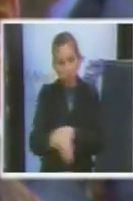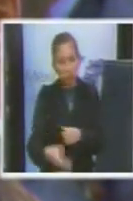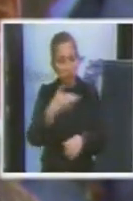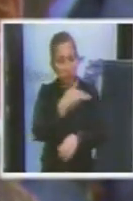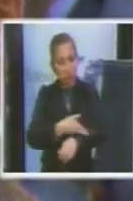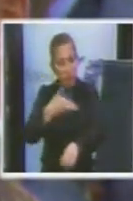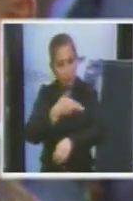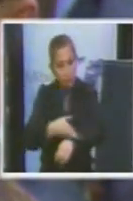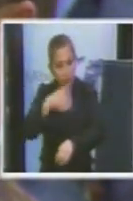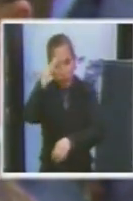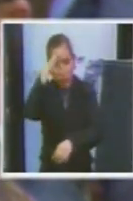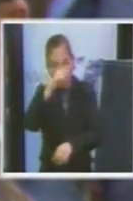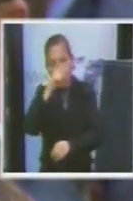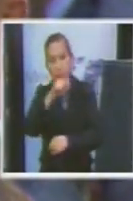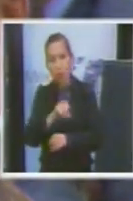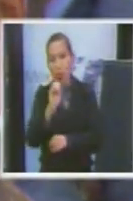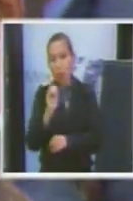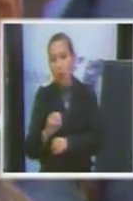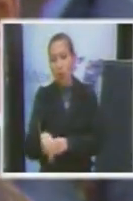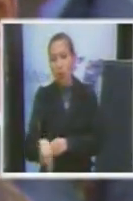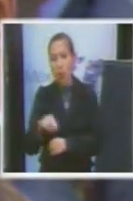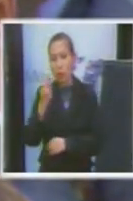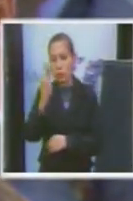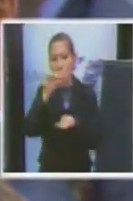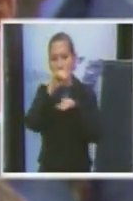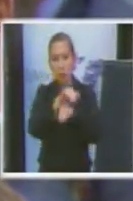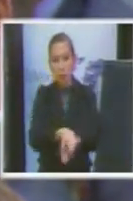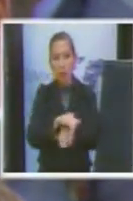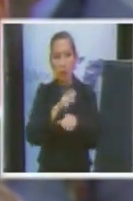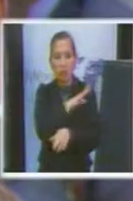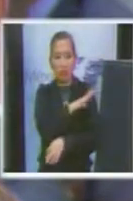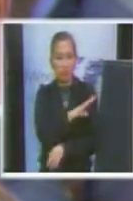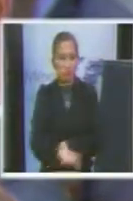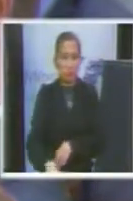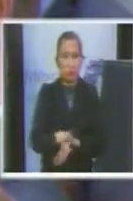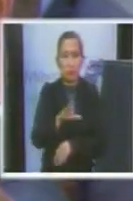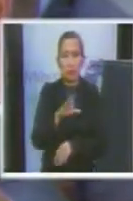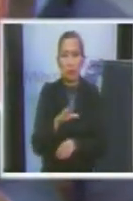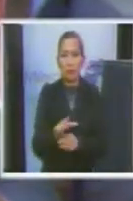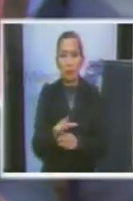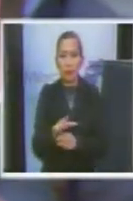resolución en ONU sobre rechazo de